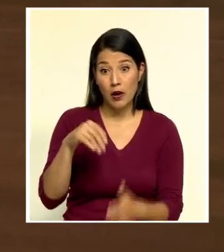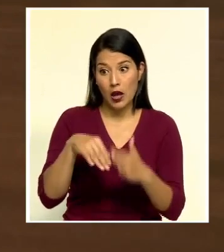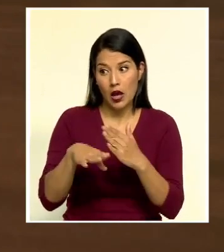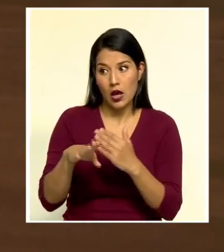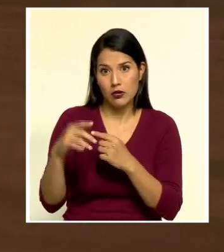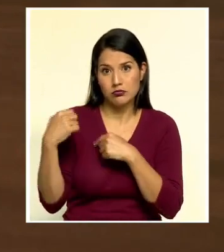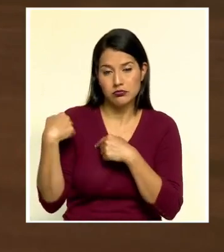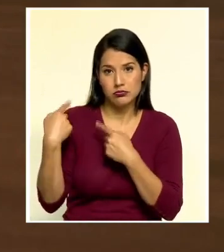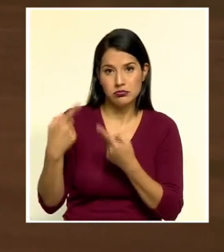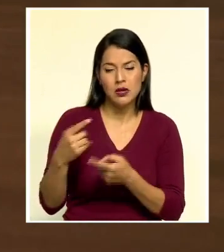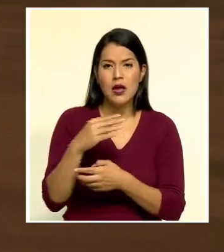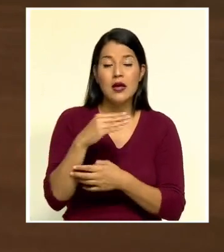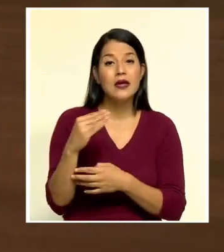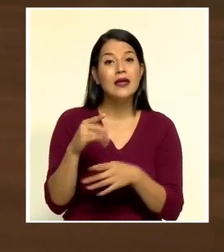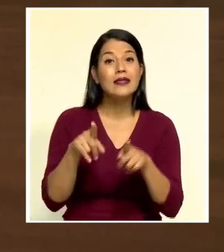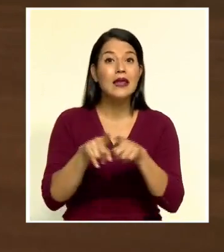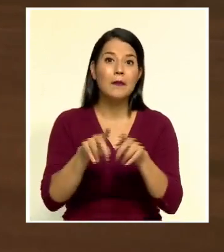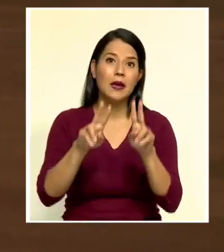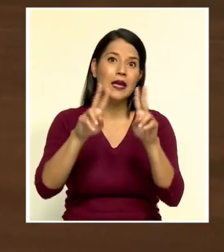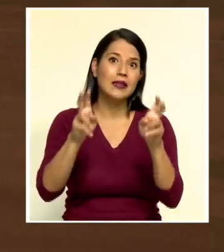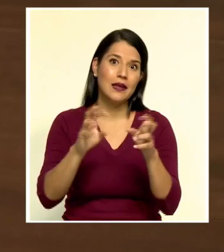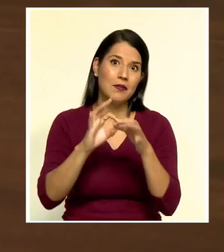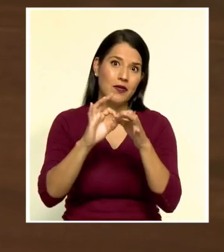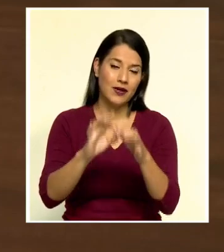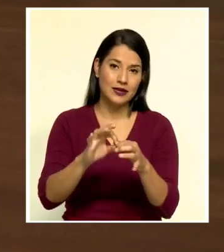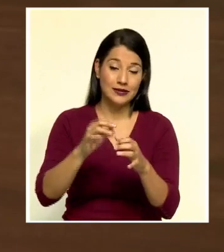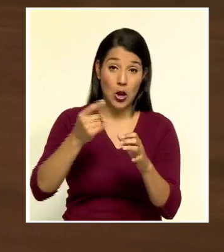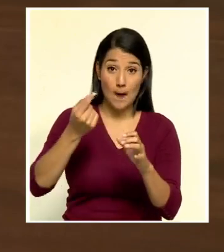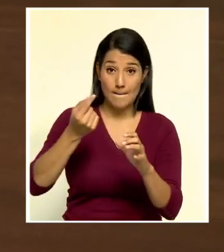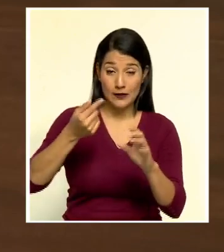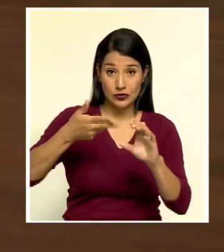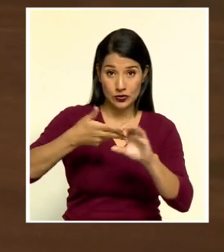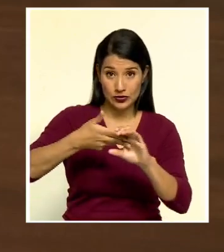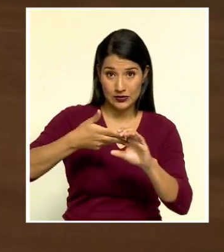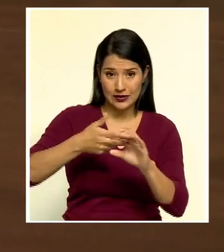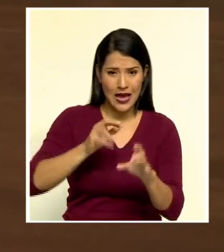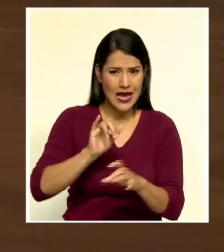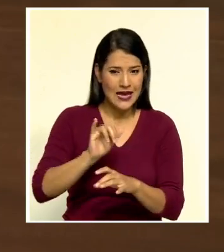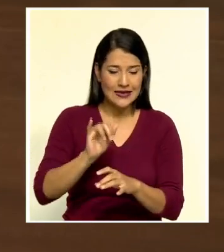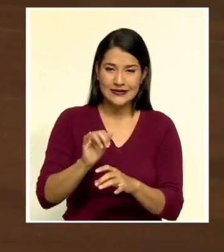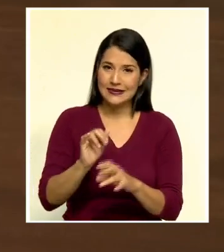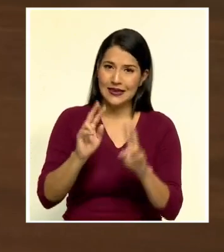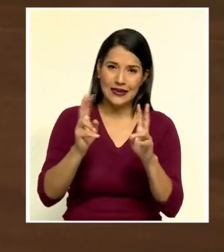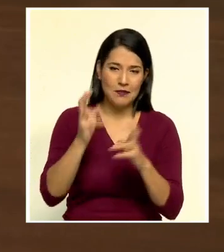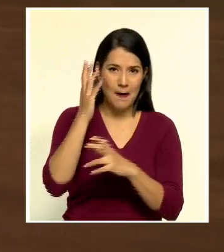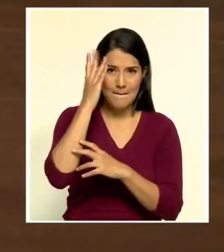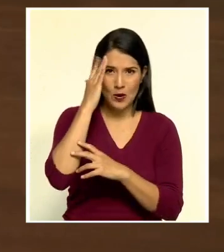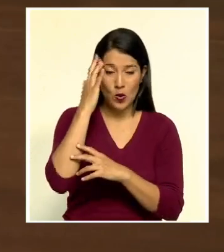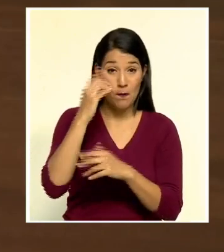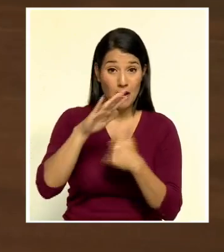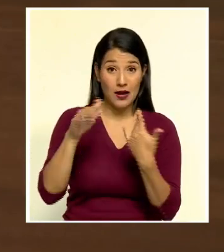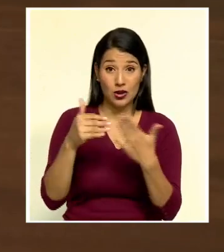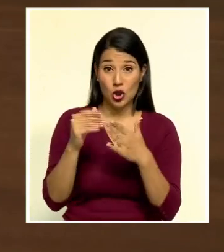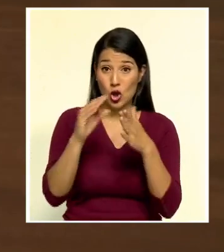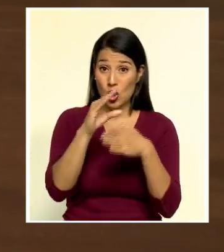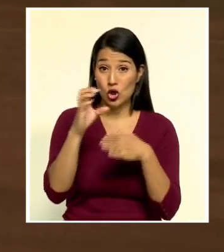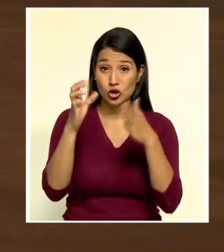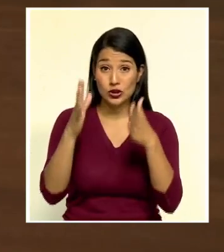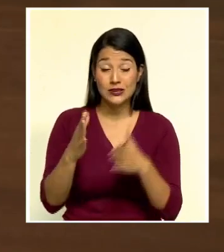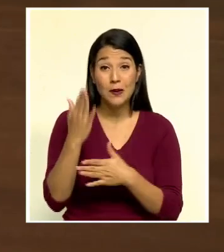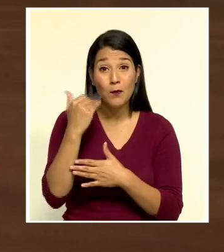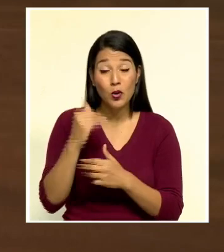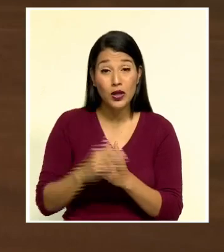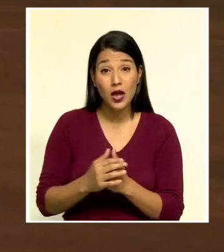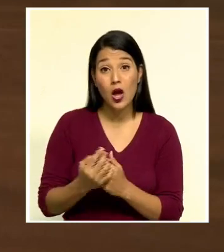y evidentemente el tema de la gasolina que nos preocupa a todos los costarricenses, porque estamos hablando de que el